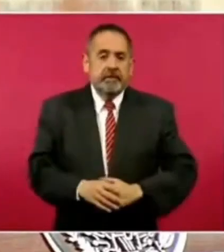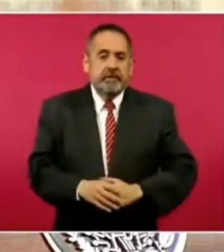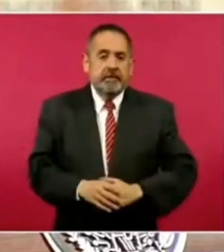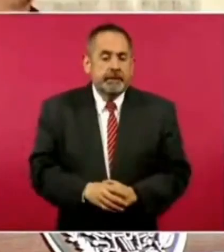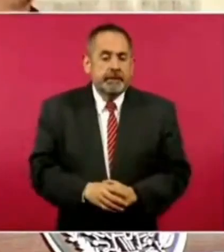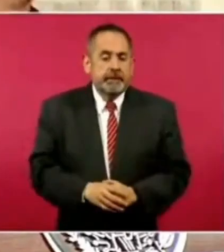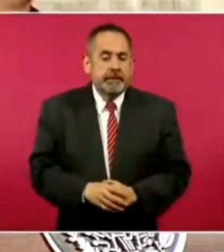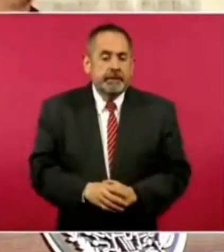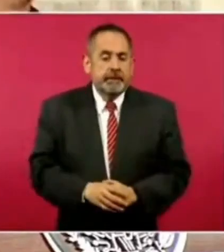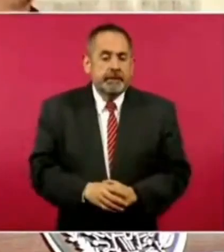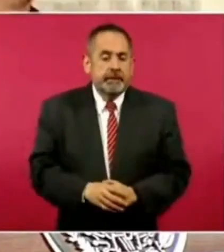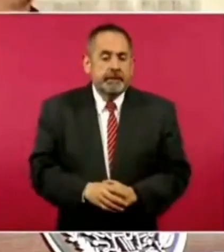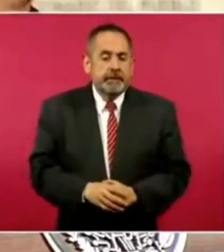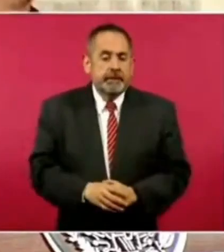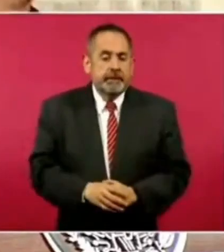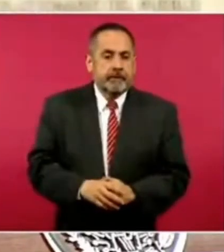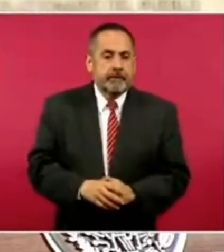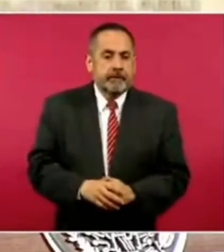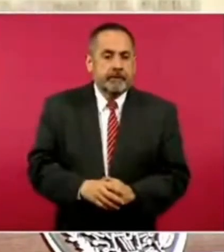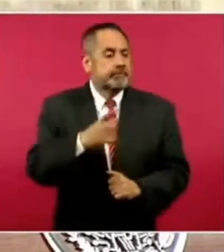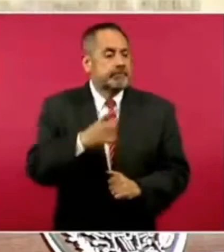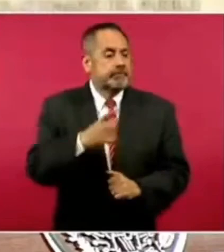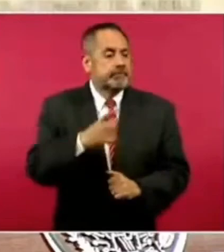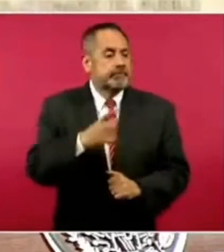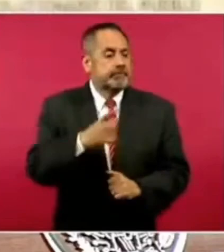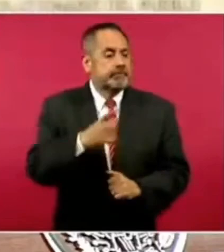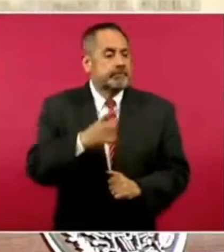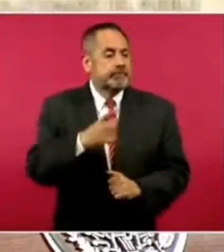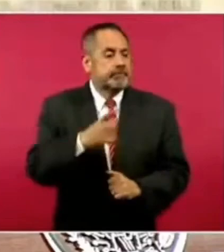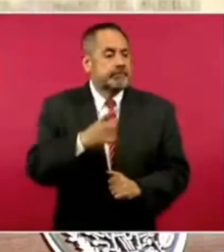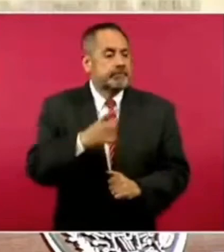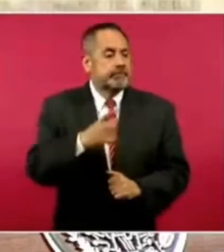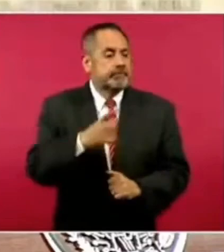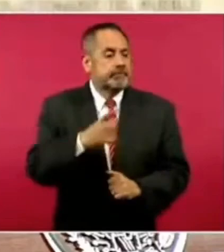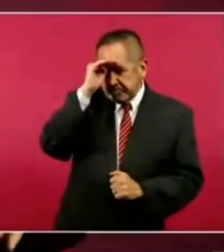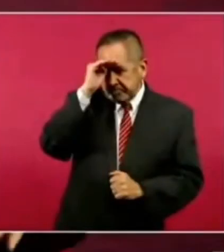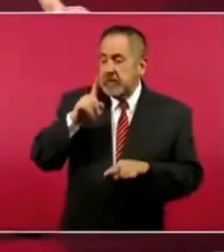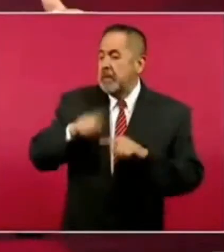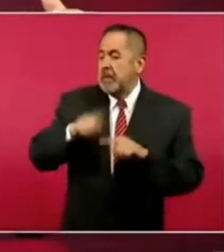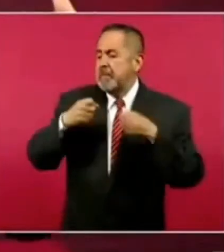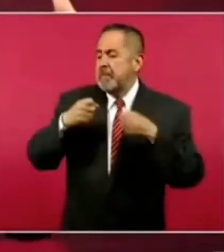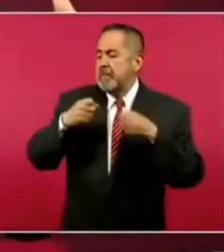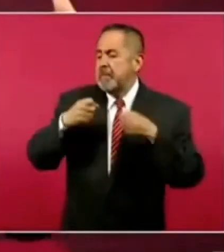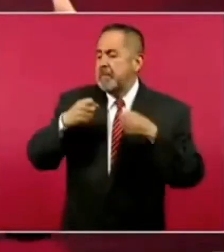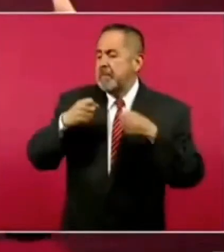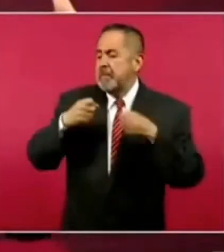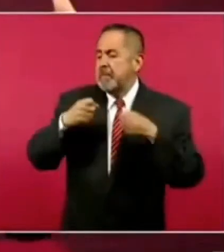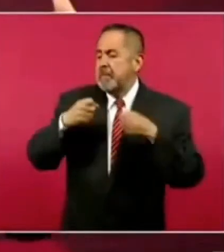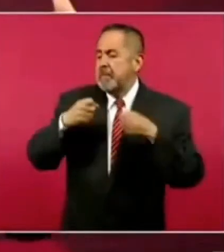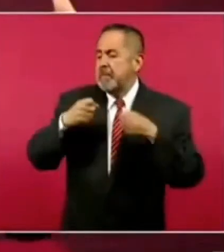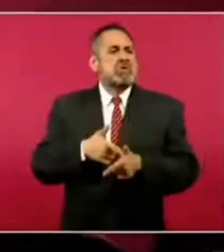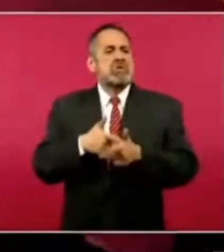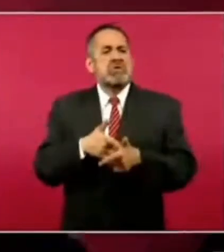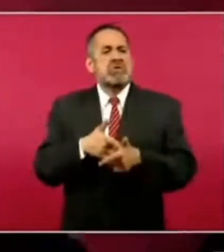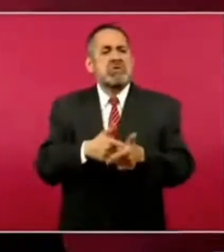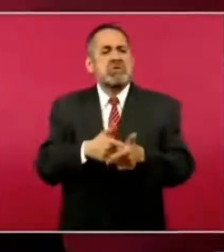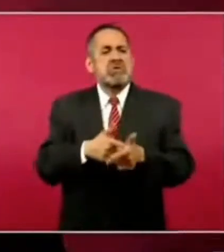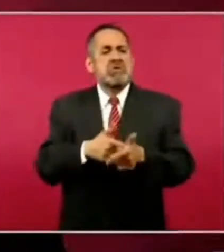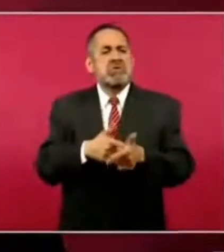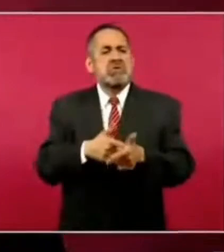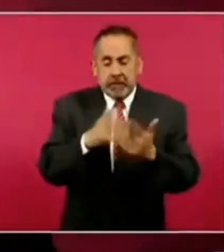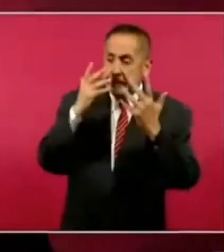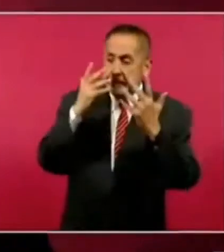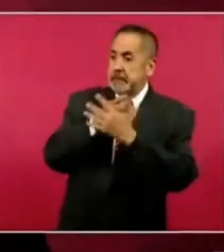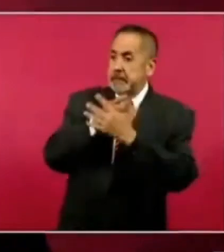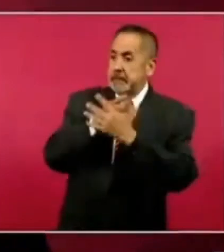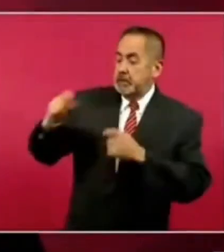Ellos a lo mejor nunca pensaron de que iba a haber un despertar